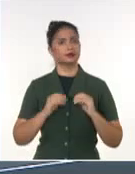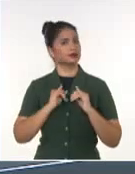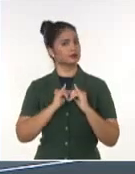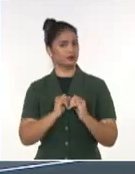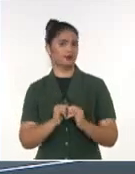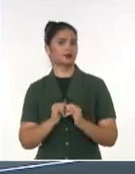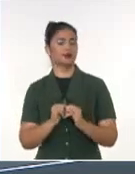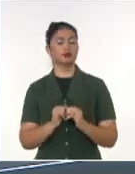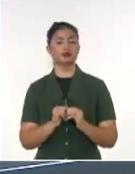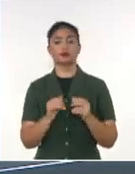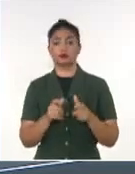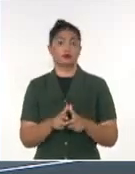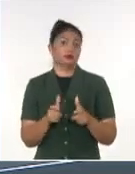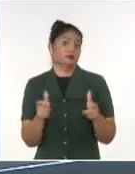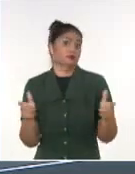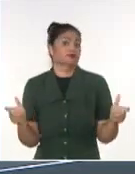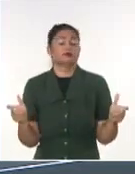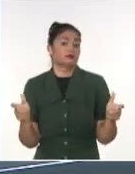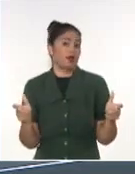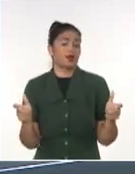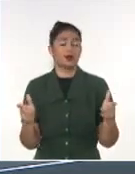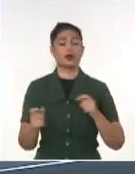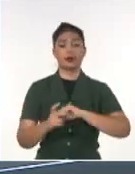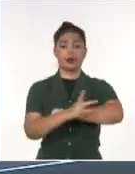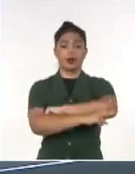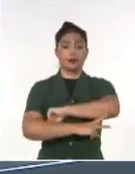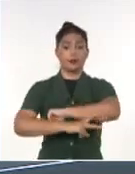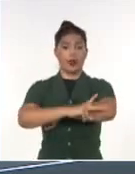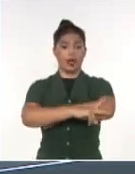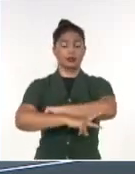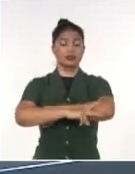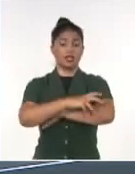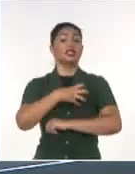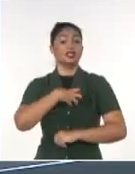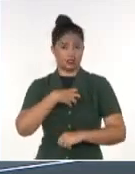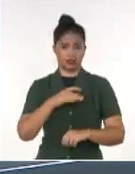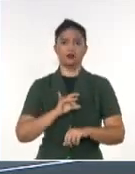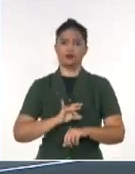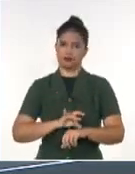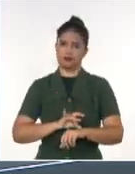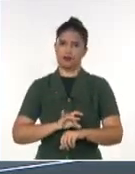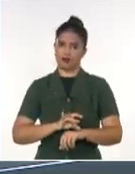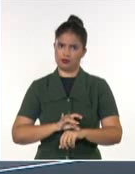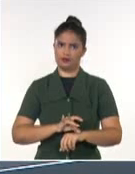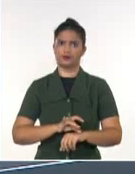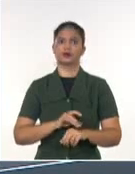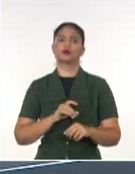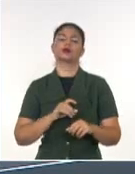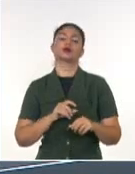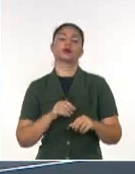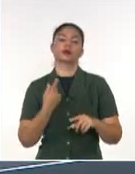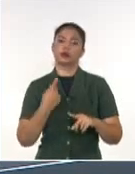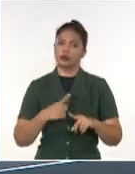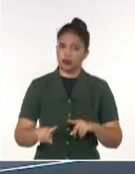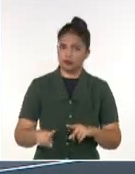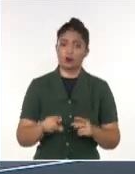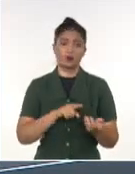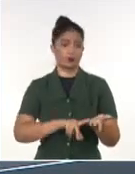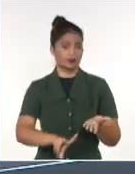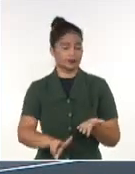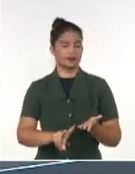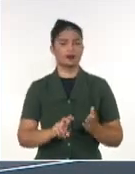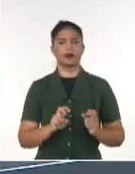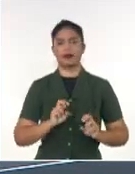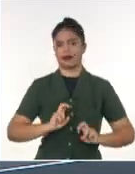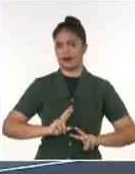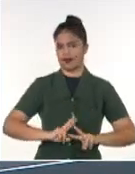casos sospechosos y, por supuesto, los mayores riesgos que estamos enfrentando, que son la provincia de La Habana, la provincia de Santiago de Cuba y la provincia